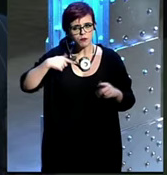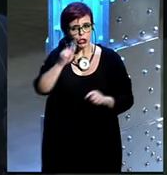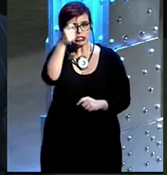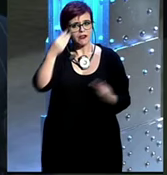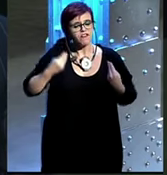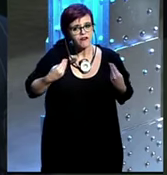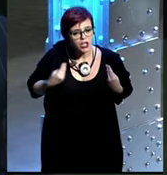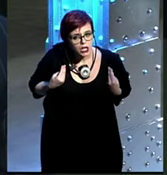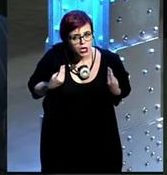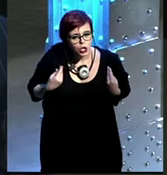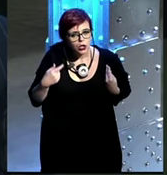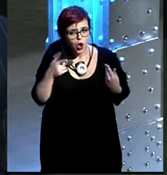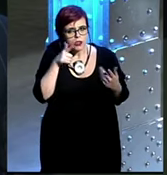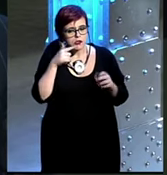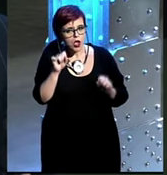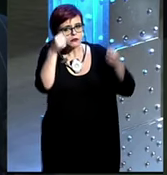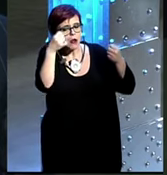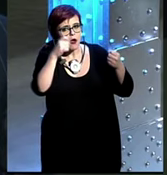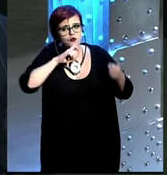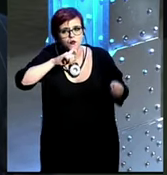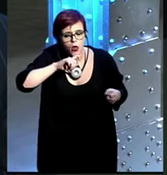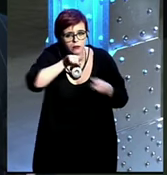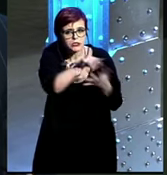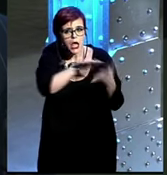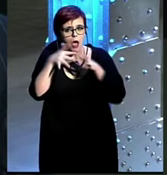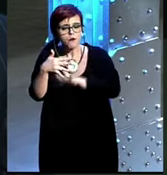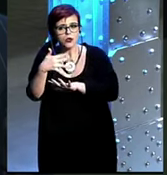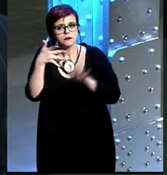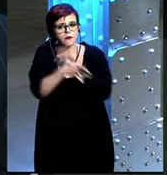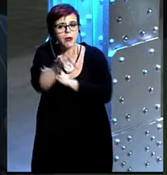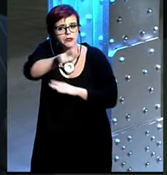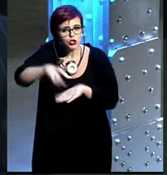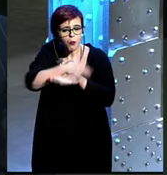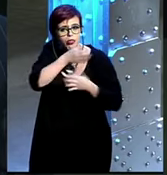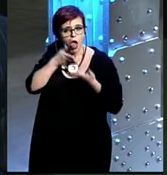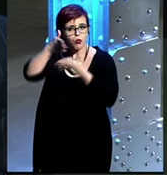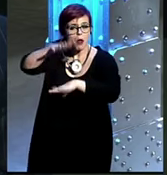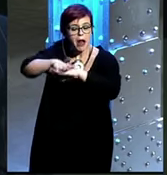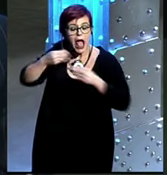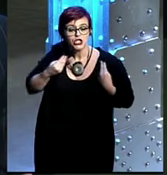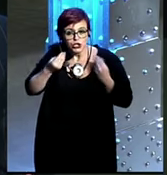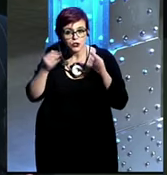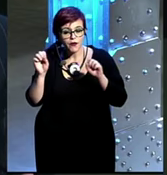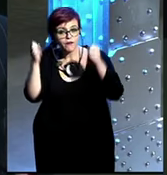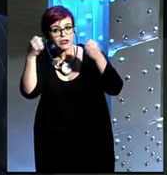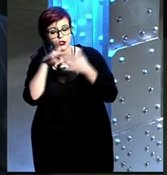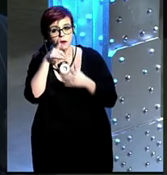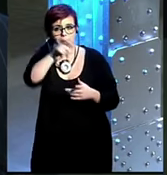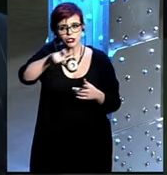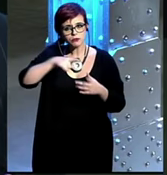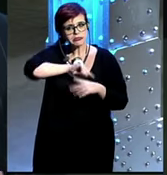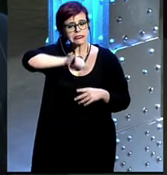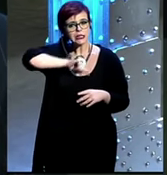este cambio, si lo he sobrevivido, hay otros cambios que puedo ayudar a otra gente a sobrevivir de manera que puedan tener un sentido de sí